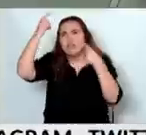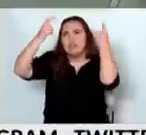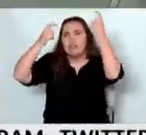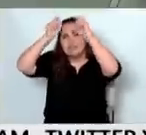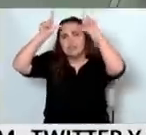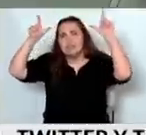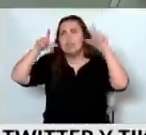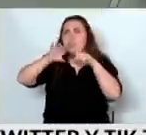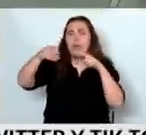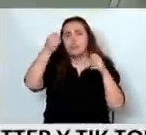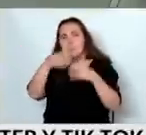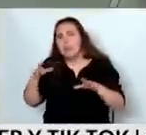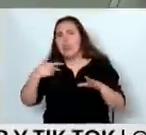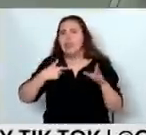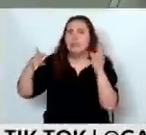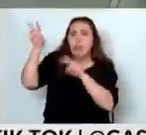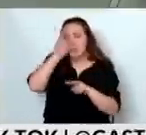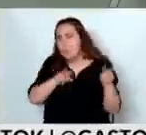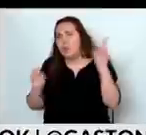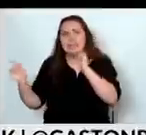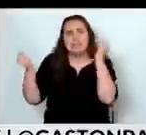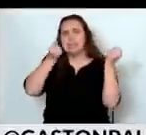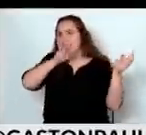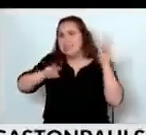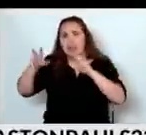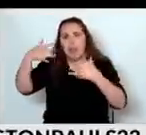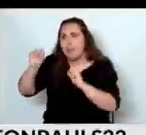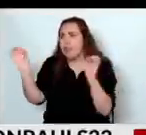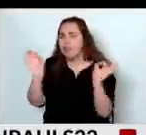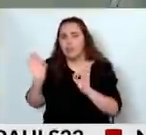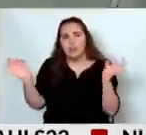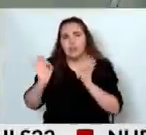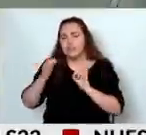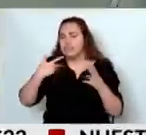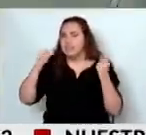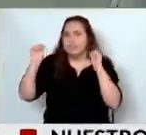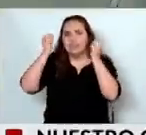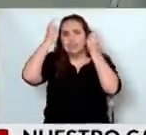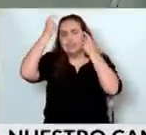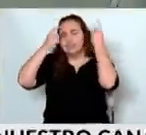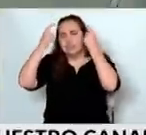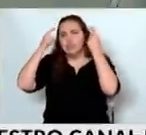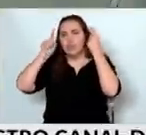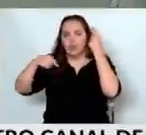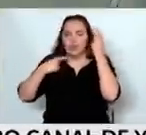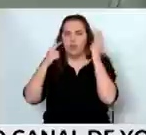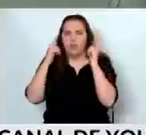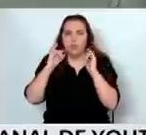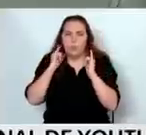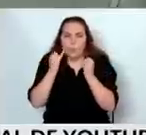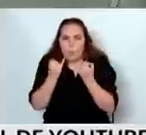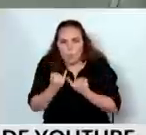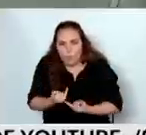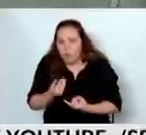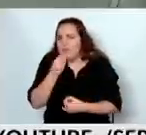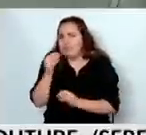muy tristes que yo, desesperada, buscándolo y no lo encontraba. Y iba bajando de a poco de peso porque no quería comer, porque lo que comía me